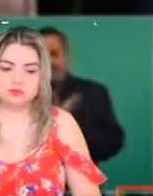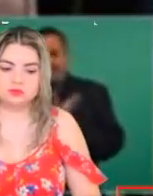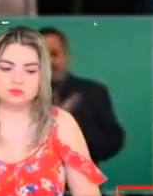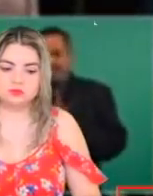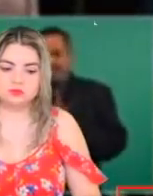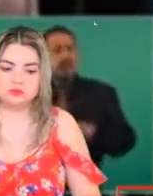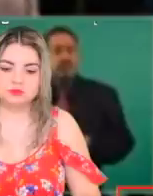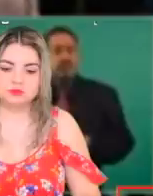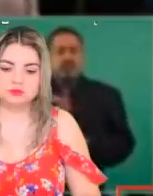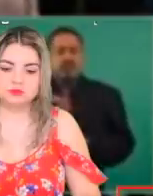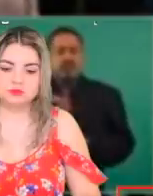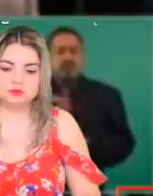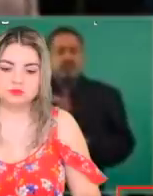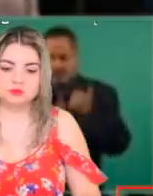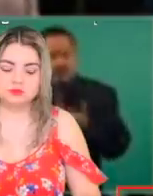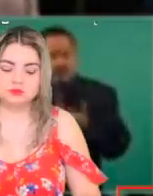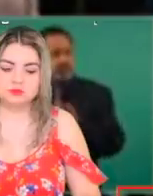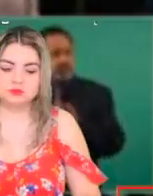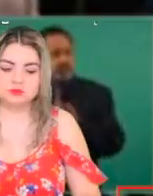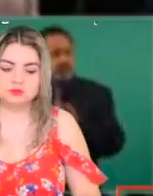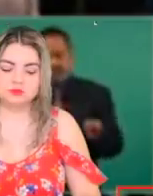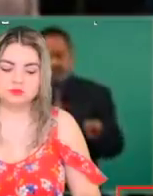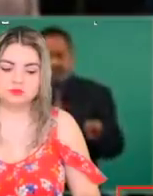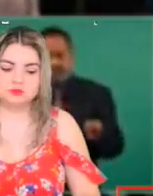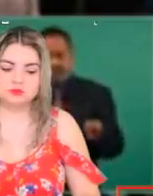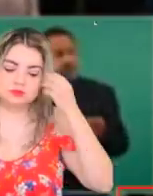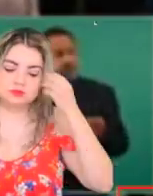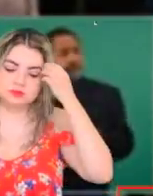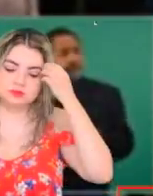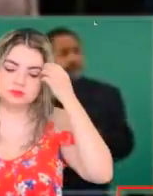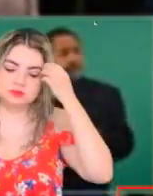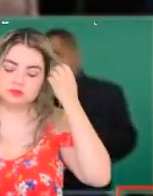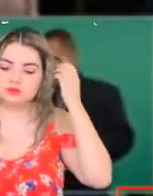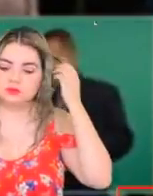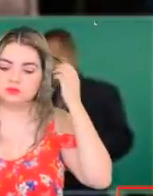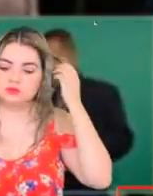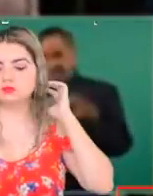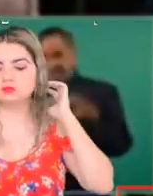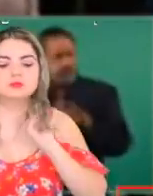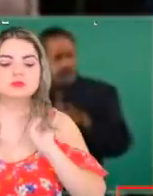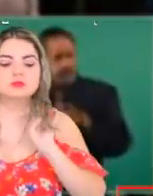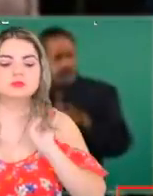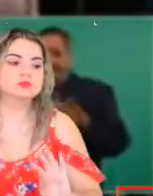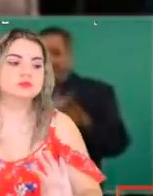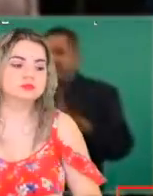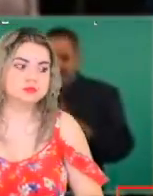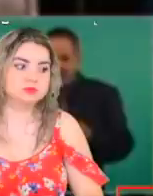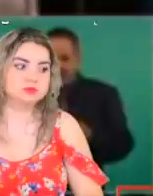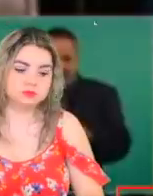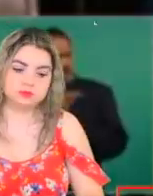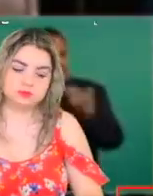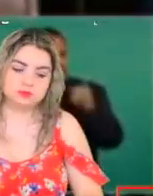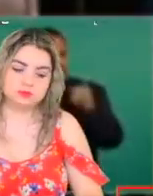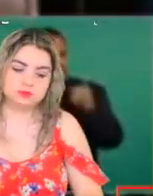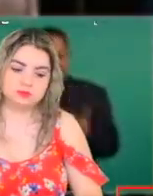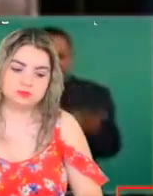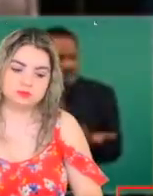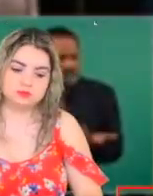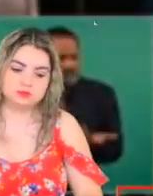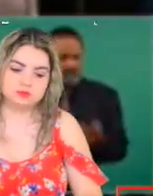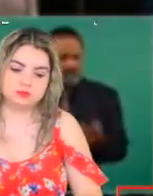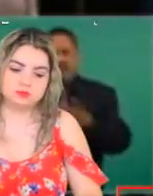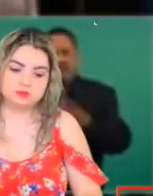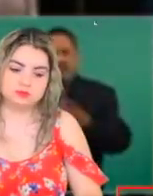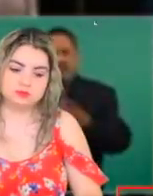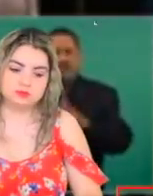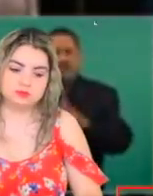porque no hay especialistas allá. No hay especialistas y tienen que viajar a la Ciudad de México, tienen que ir a Guadalajara, tienen que ir a Sonora, y esto es preocupante. Y el otro